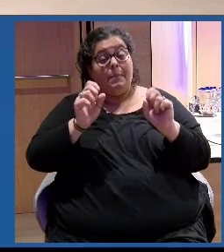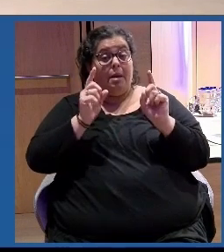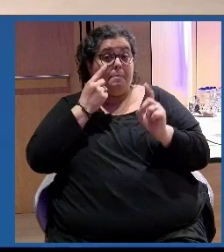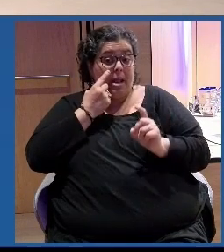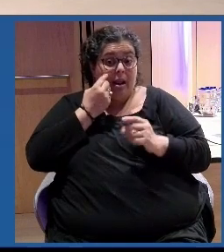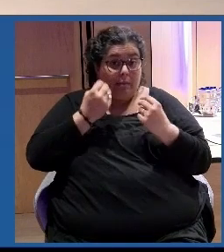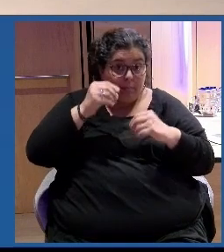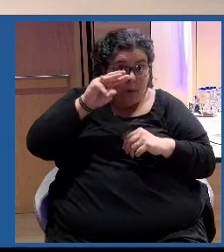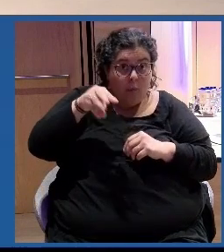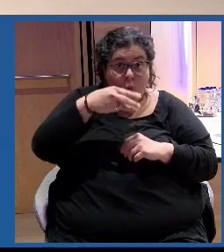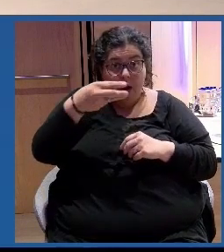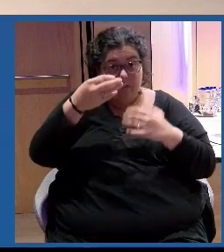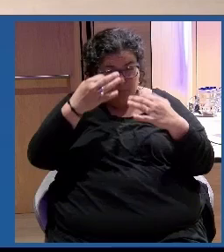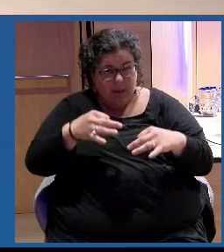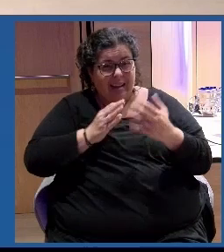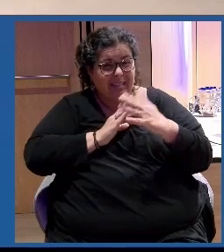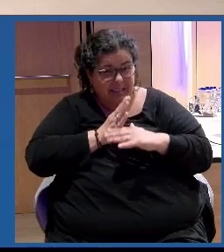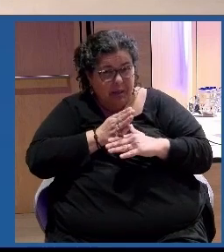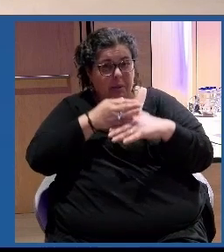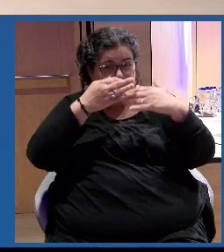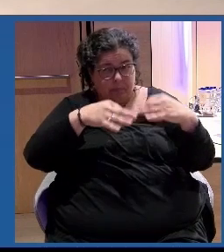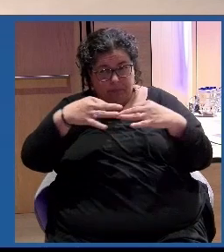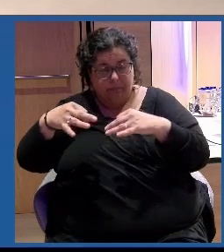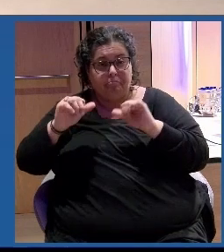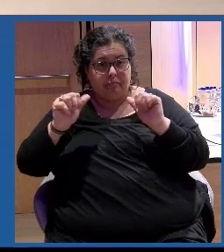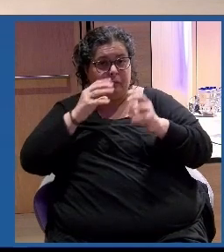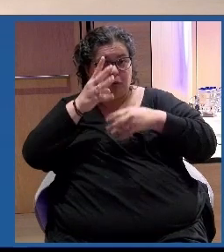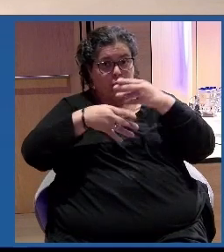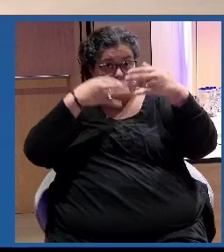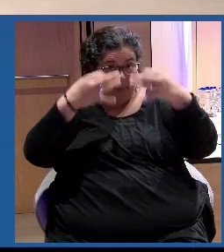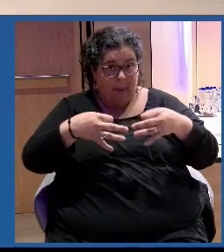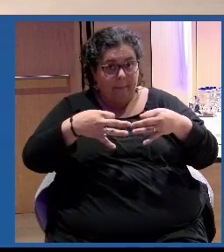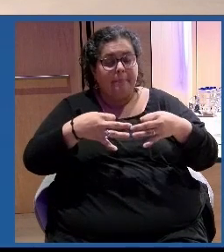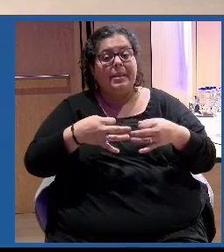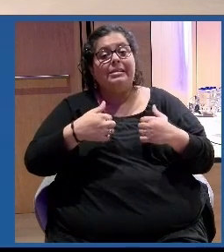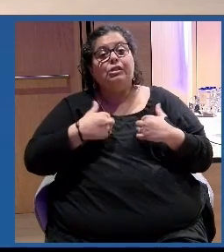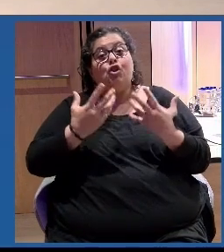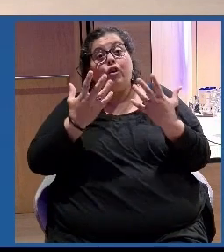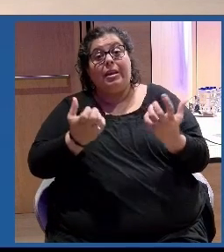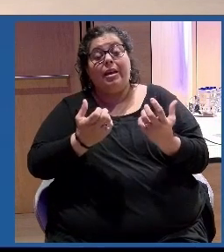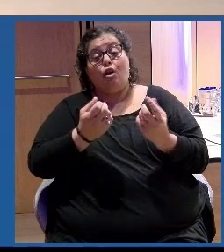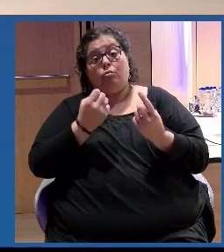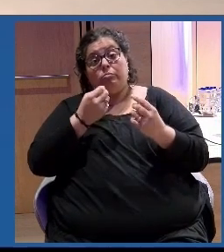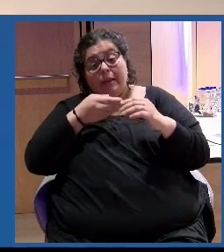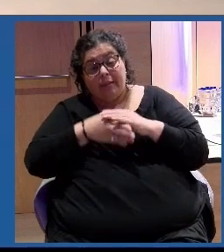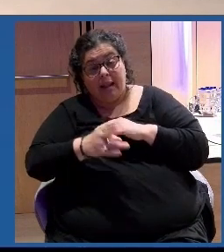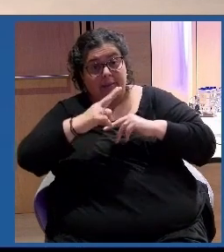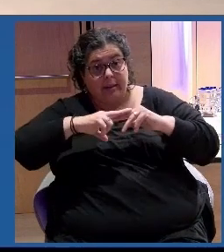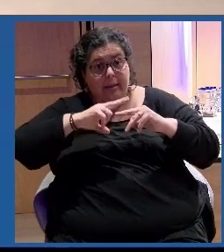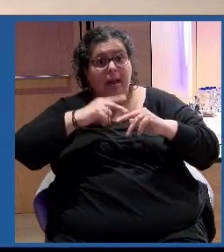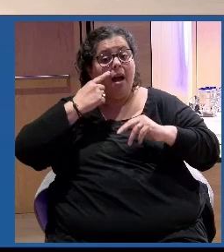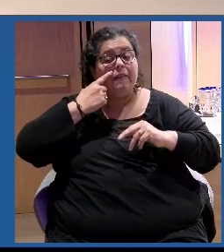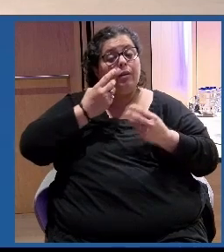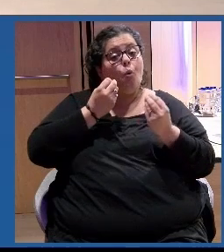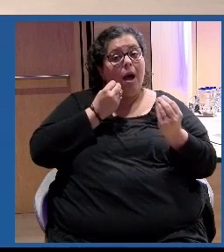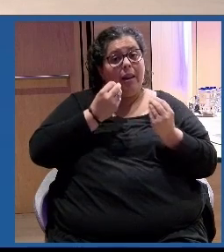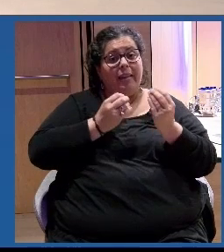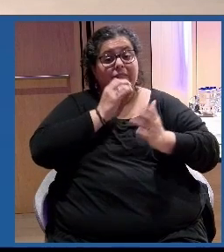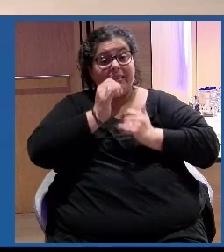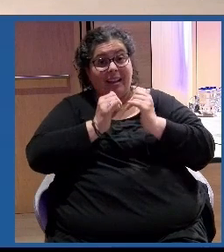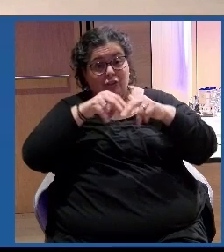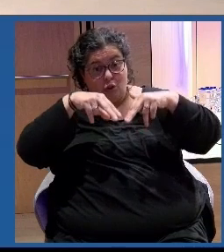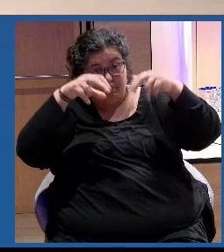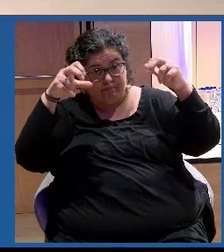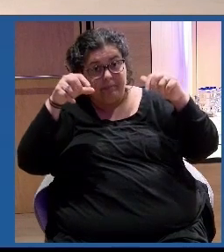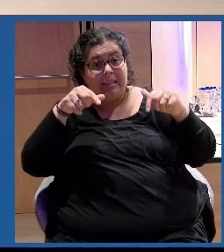accesibles en tiempo y forma. Entonces, si uno quisiera navegar en datos y producir investigación por evidencia, tendría